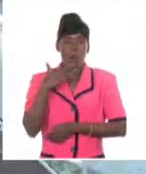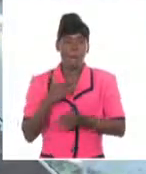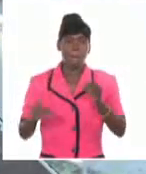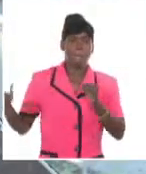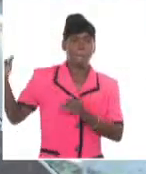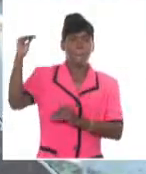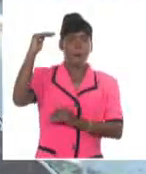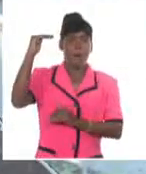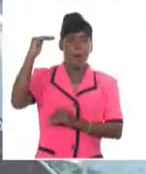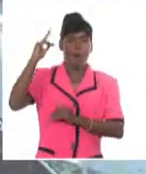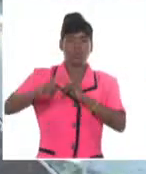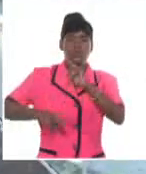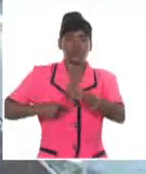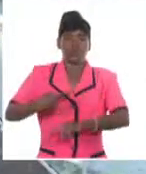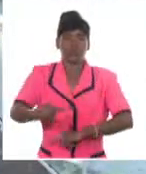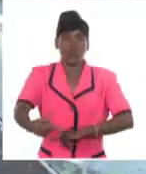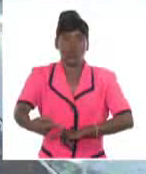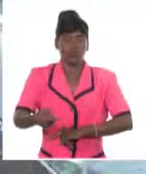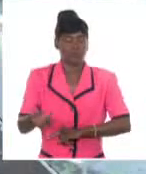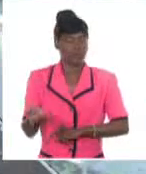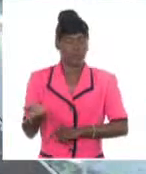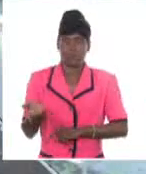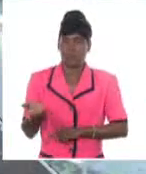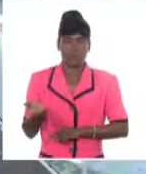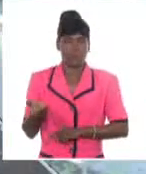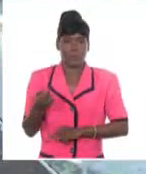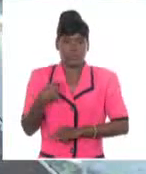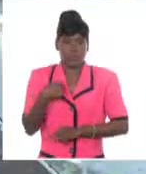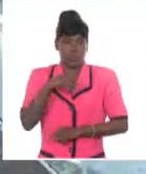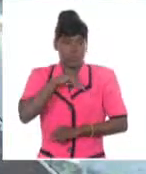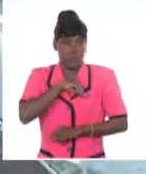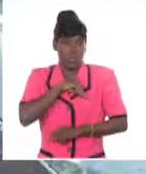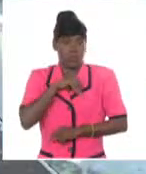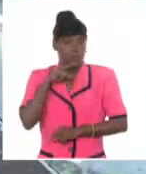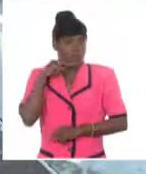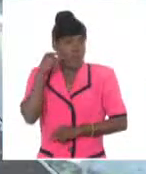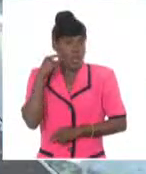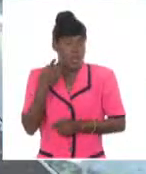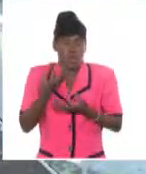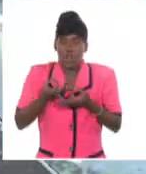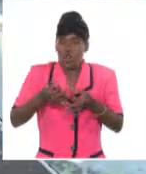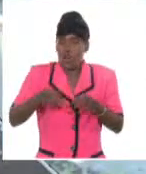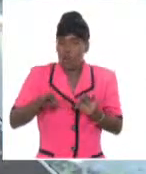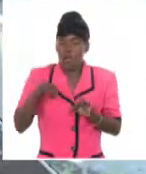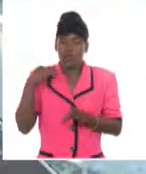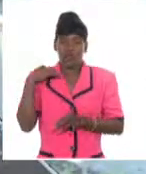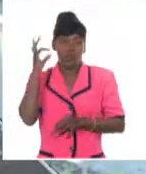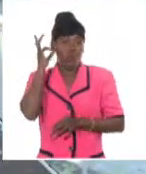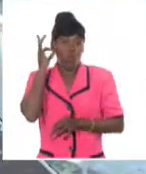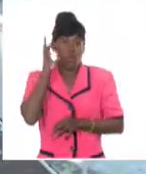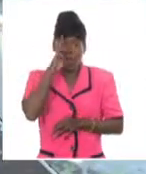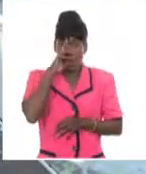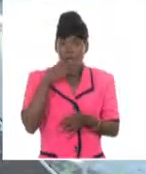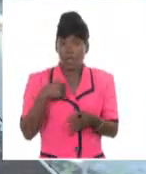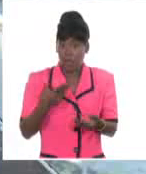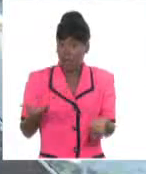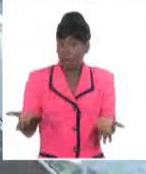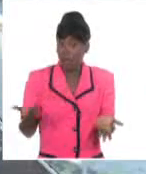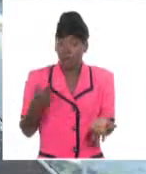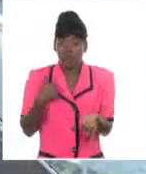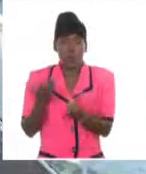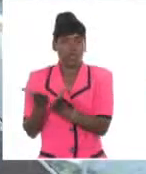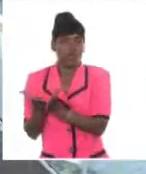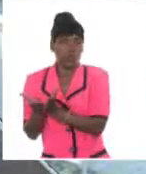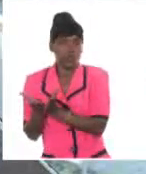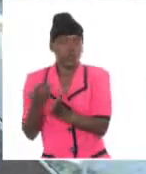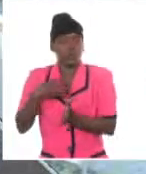ningún obstáculo en mi vida porque realmente yo tengo casi todo lo que quiero, ¿no? Como mujer negra, estudiar, tener un trabajo,